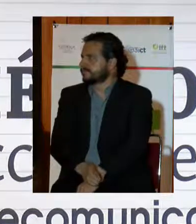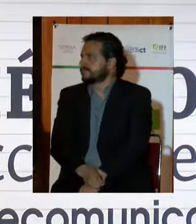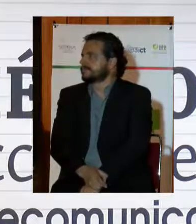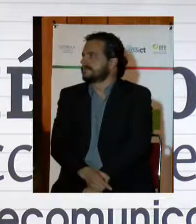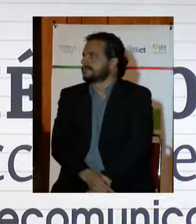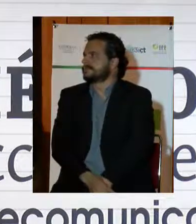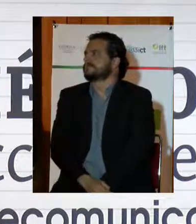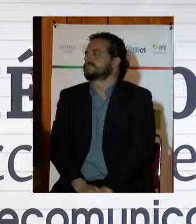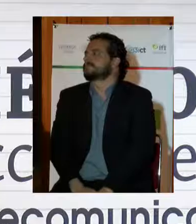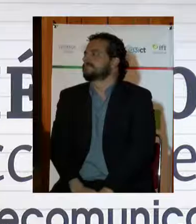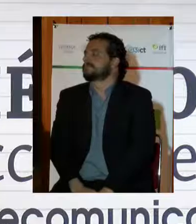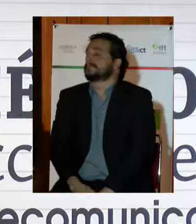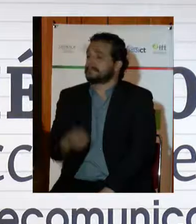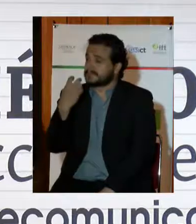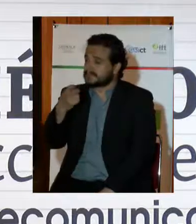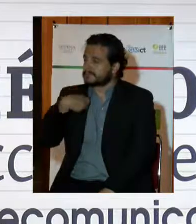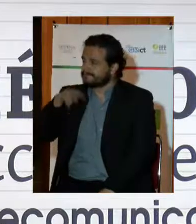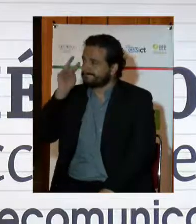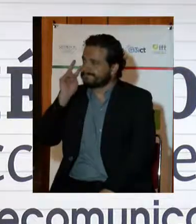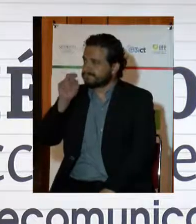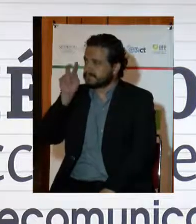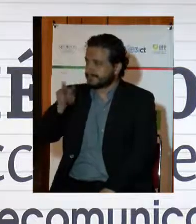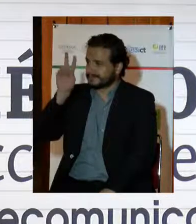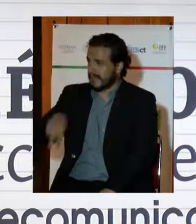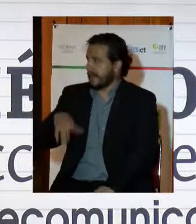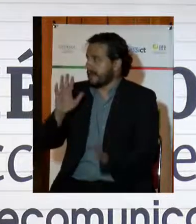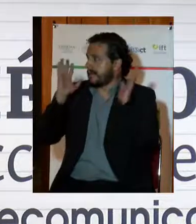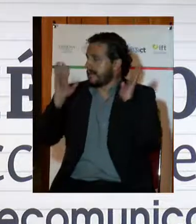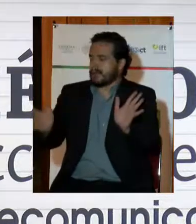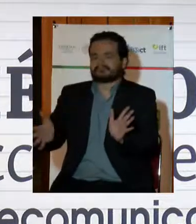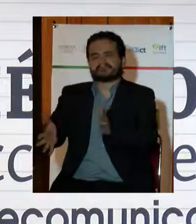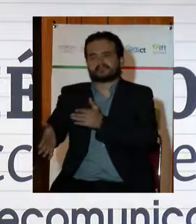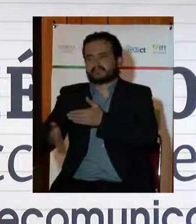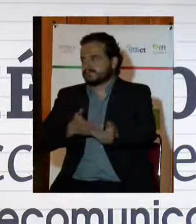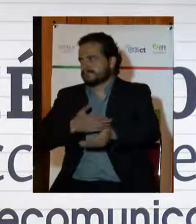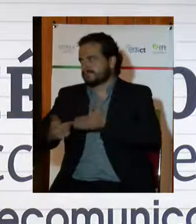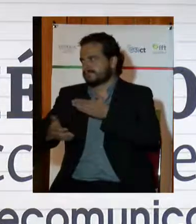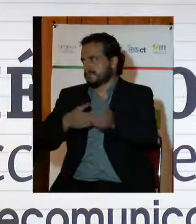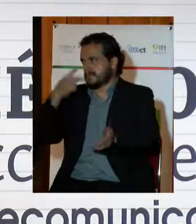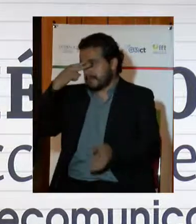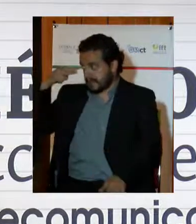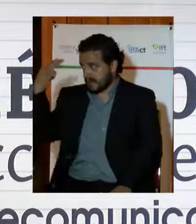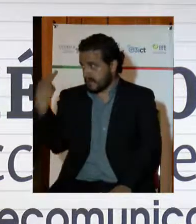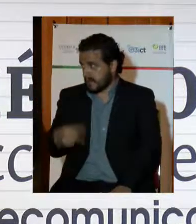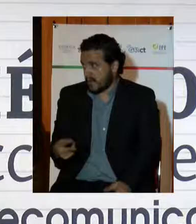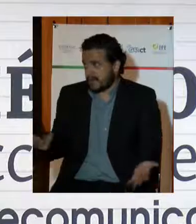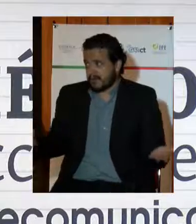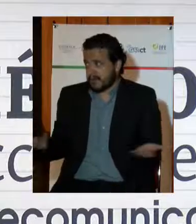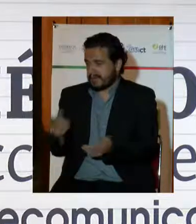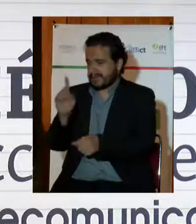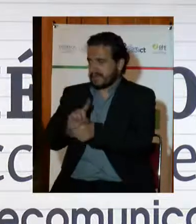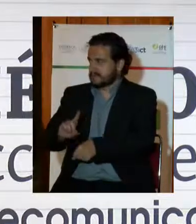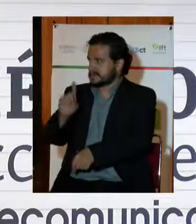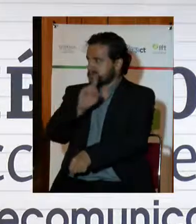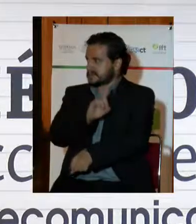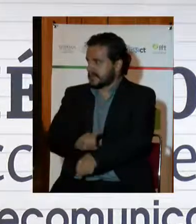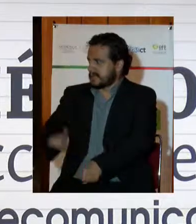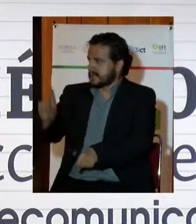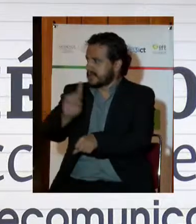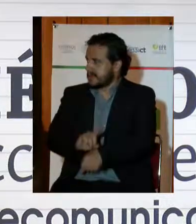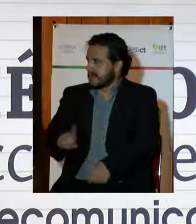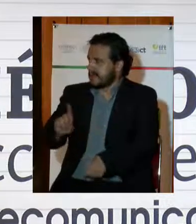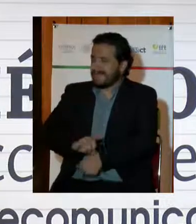no va ni con el México moderno, ni con el México que quiere día con día respetar derechos